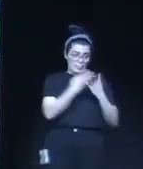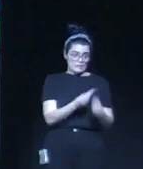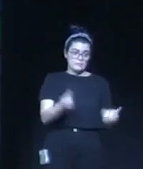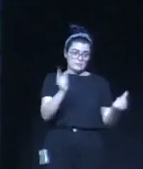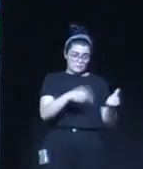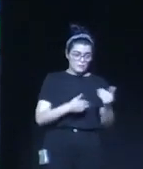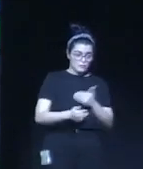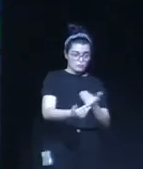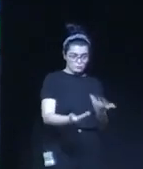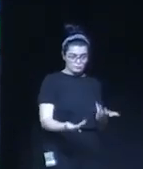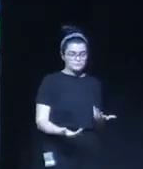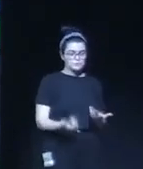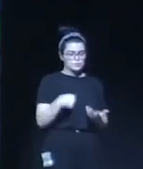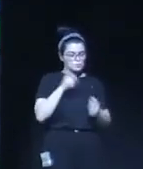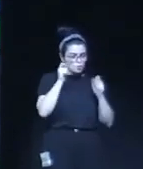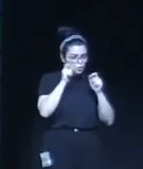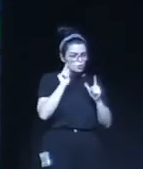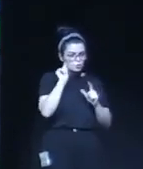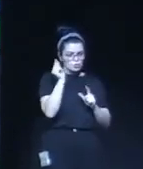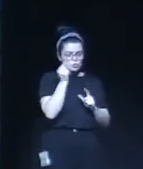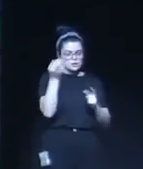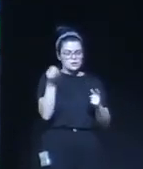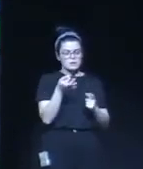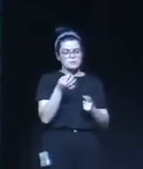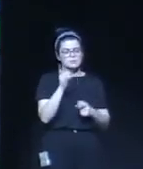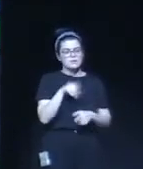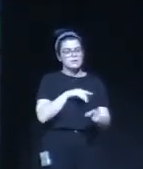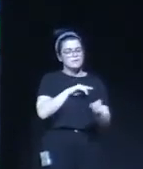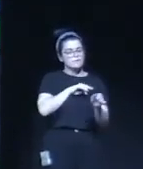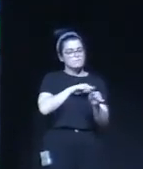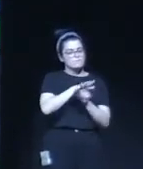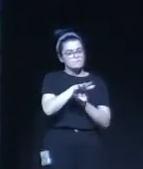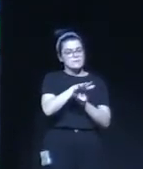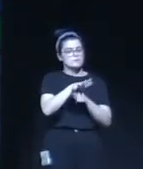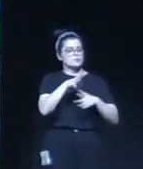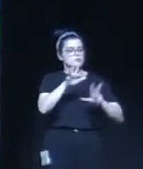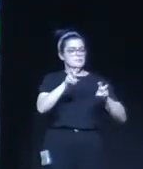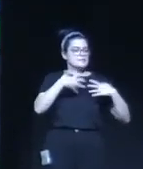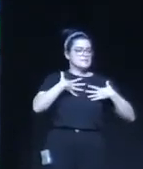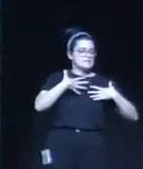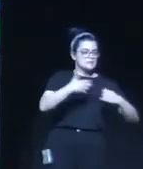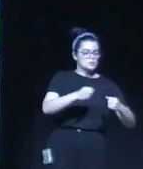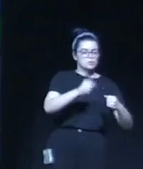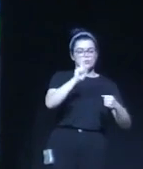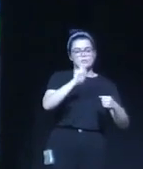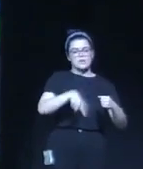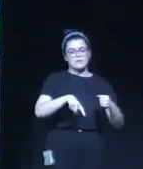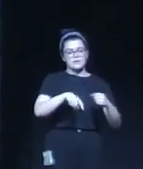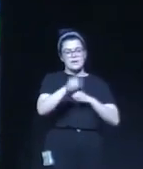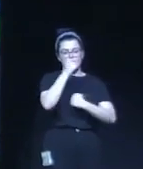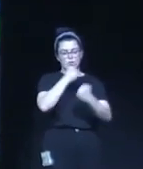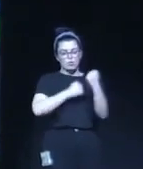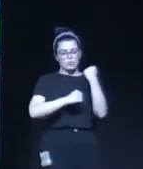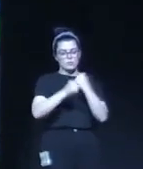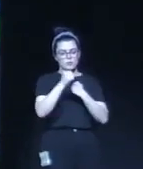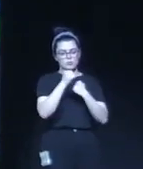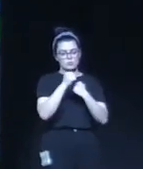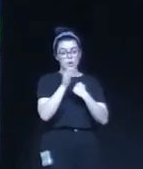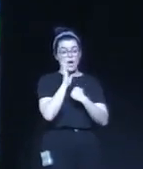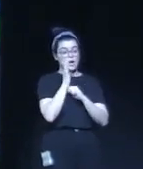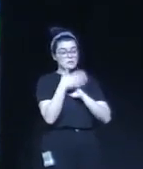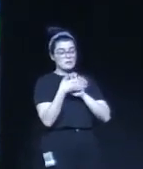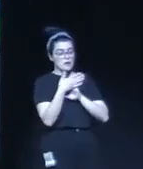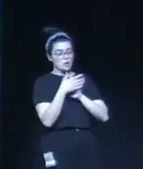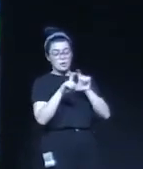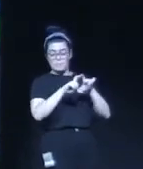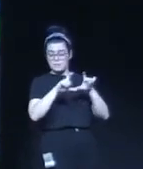muy conscientes y que además pues eso afecta pues a dimensiones como la salud, luego encima pues en el plano económico también, como decían ellas, pues hay ciertas